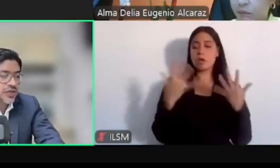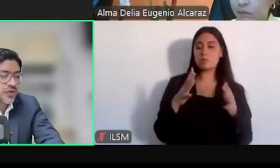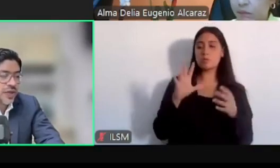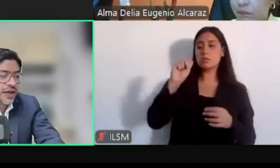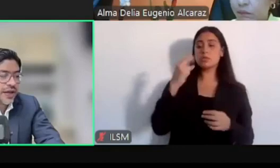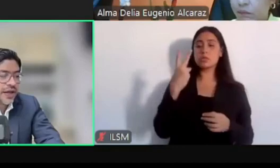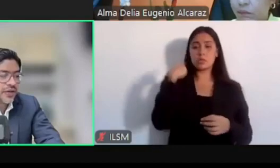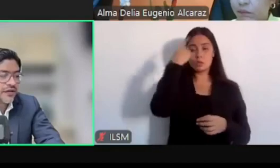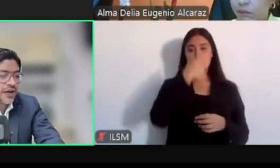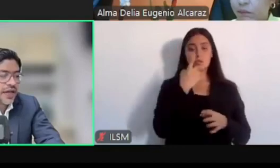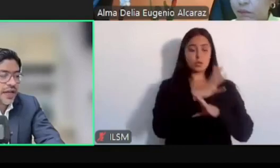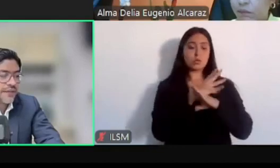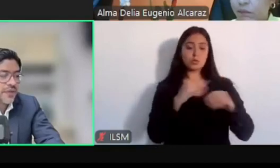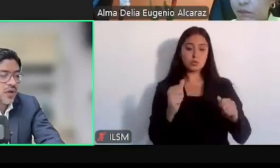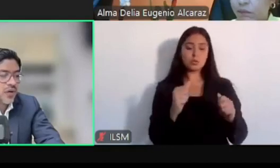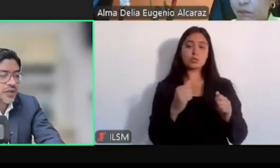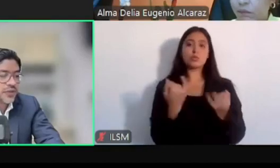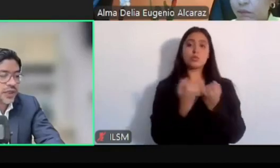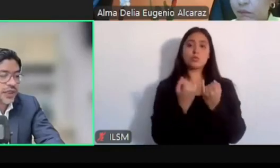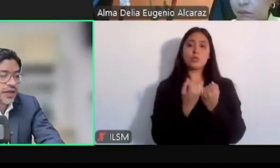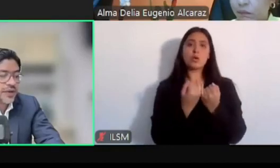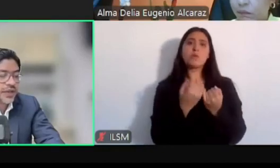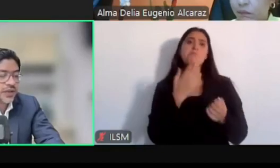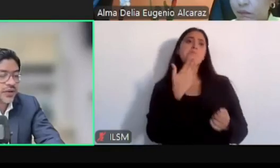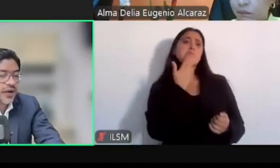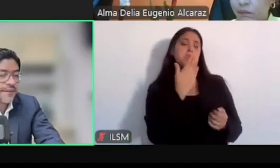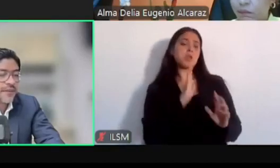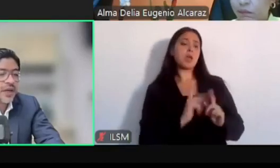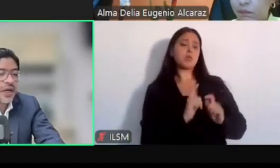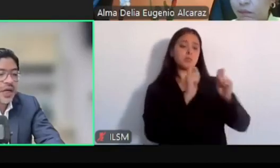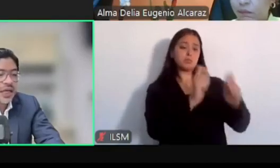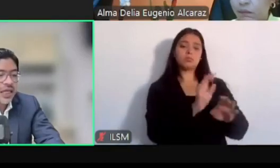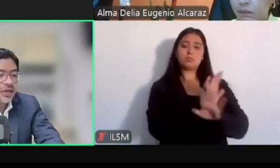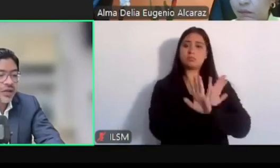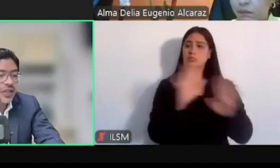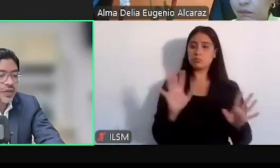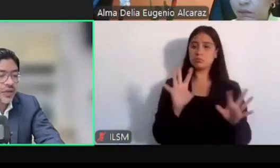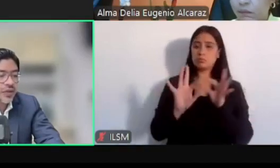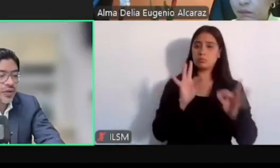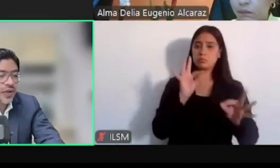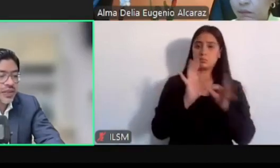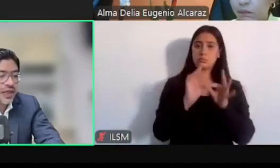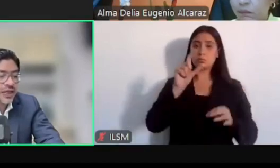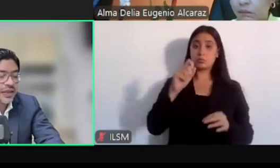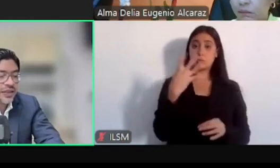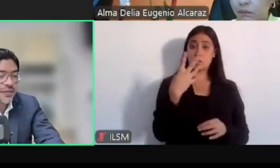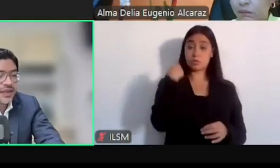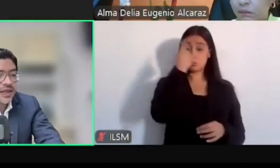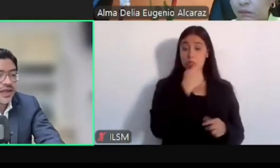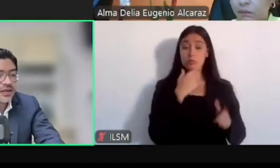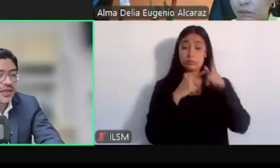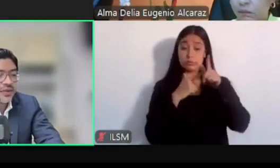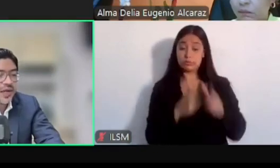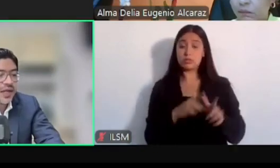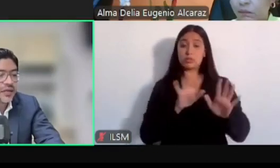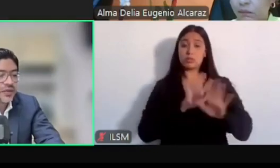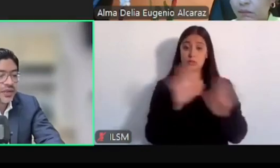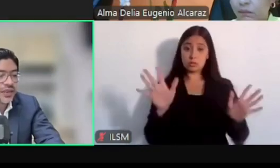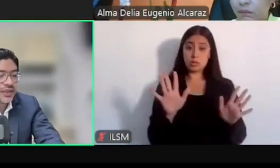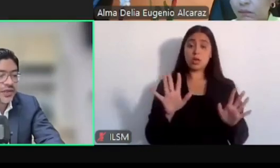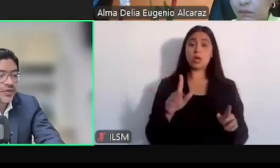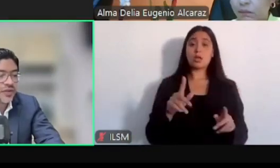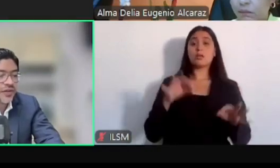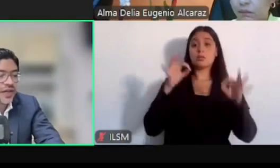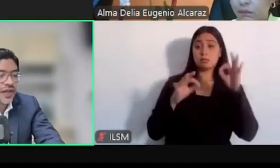resolviera y notificara lo correspondiente a la parte actora y dentro de las 24 horas siguientes remitiera a este tribunal las